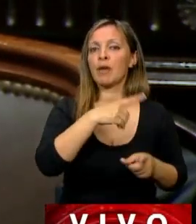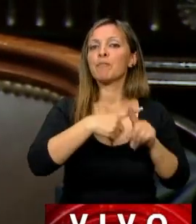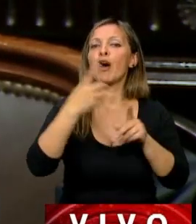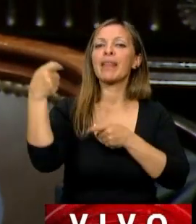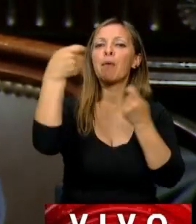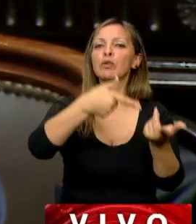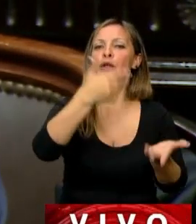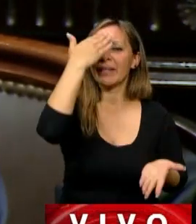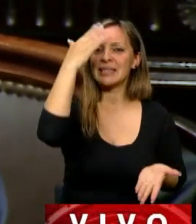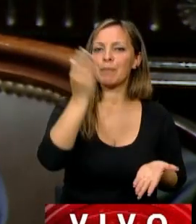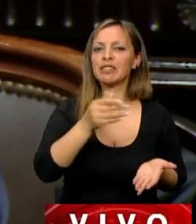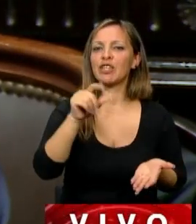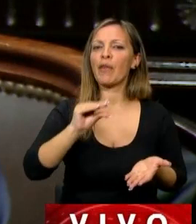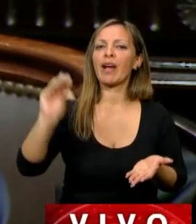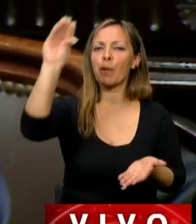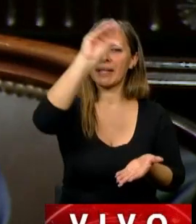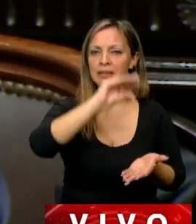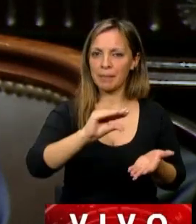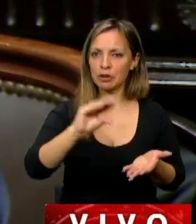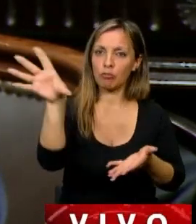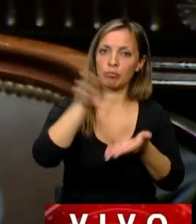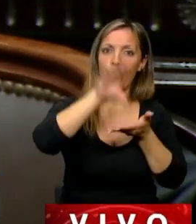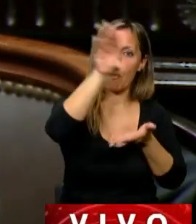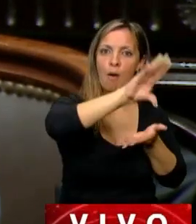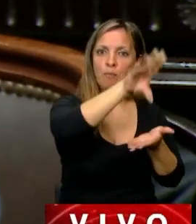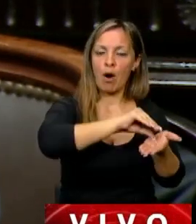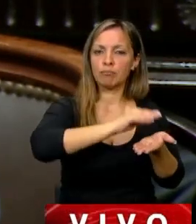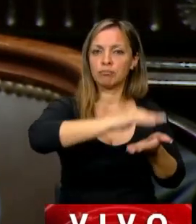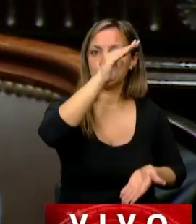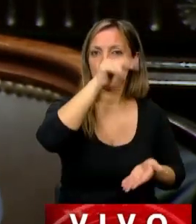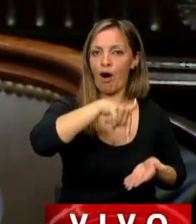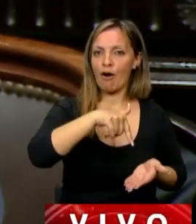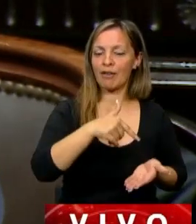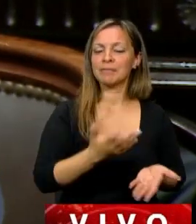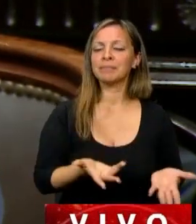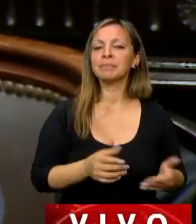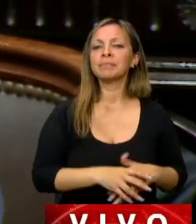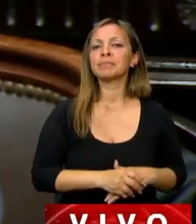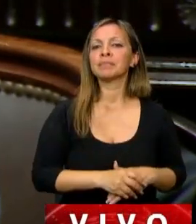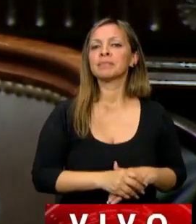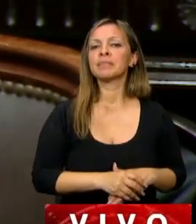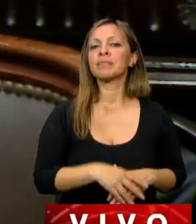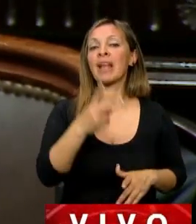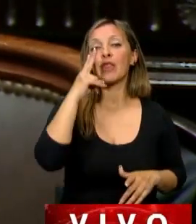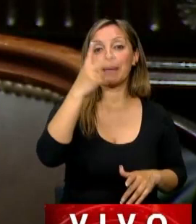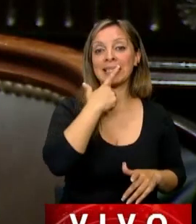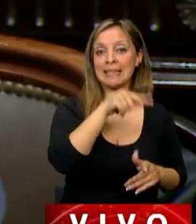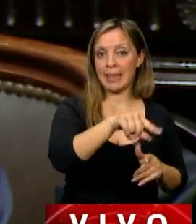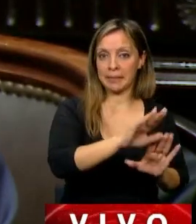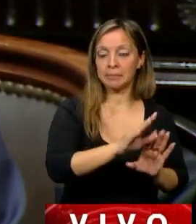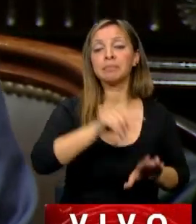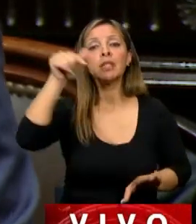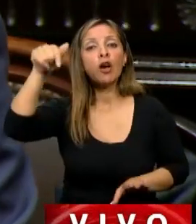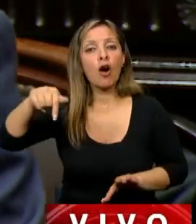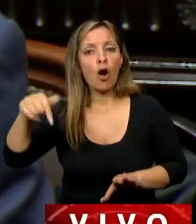famoso 15% de la coparticipación. Pero eso no obsta a que hoy, en una situación más difícil, donde